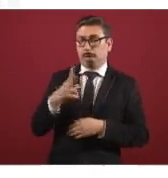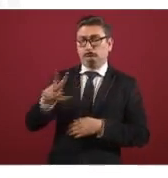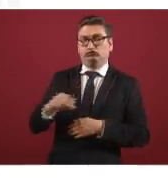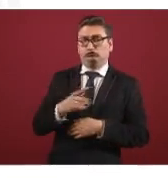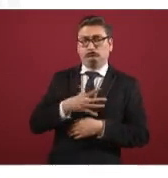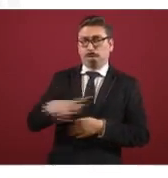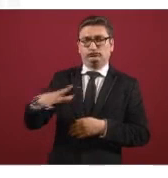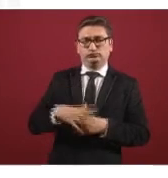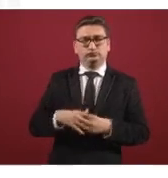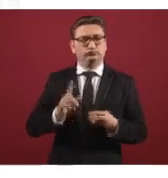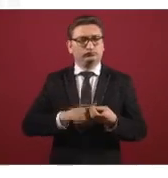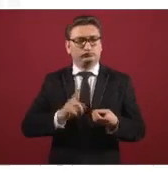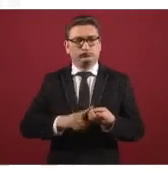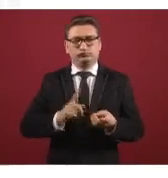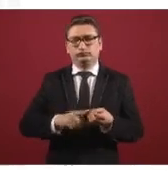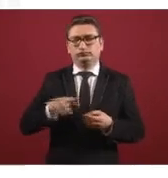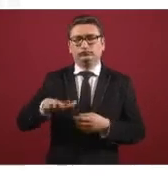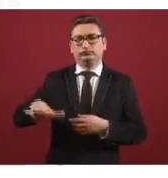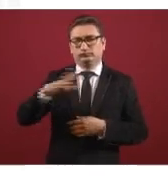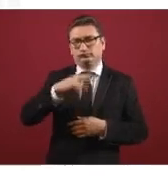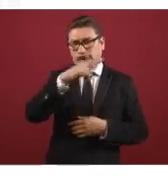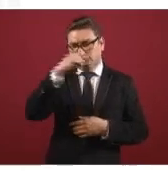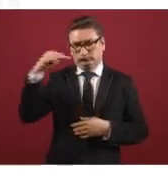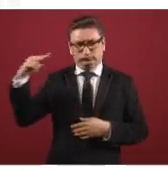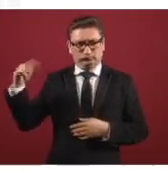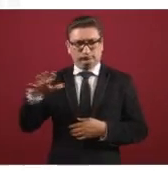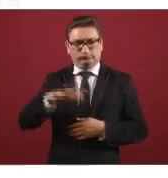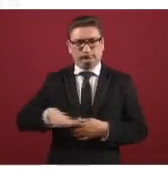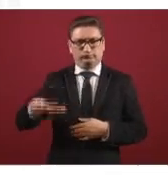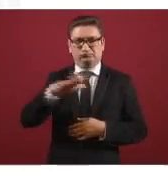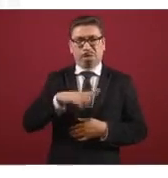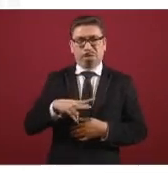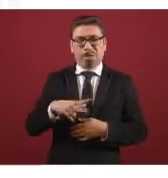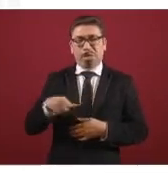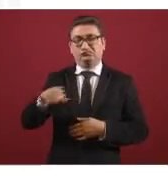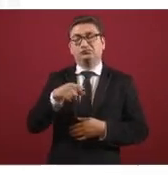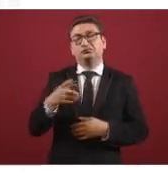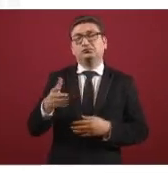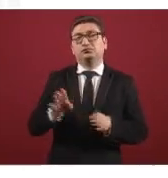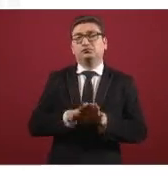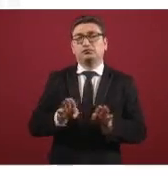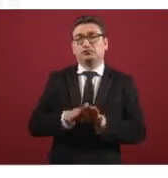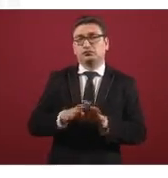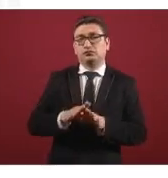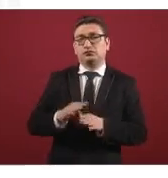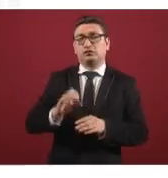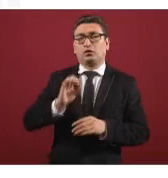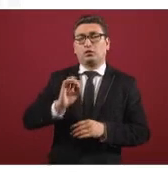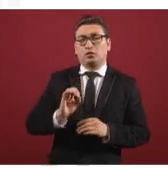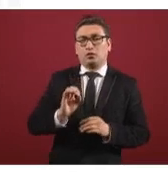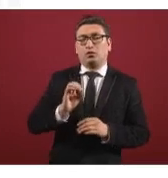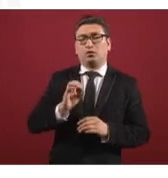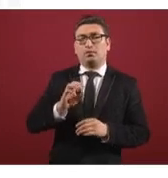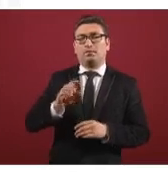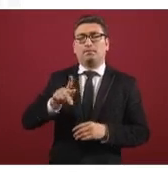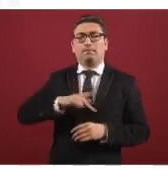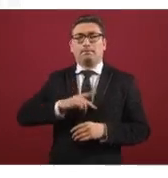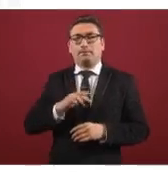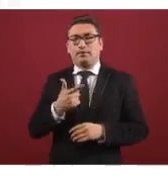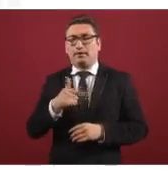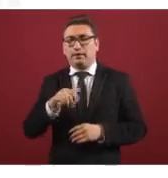verificadas es una en Bahía de Banderas, Nayarit, que son cínicos hasta en su nombre, se llama Oh My Gas.